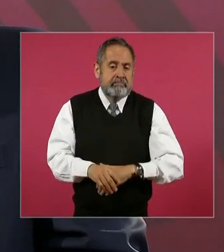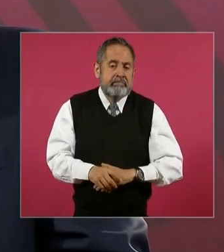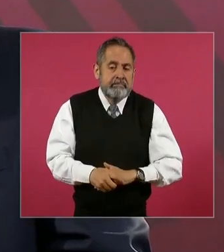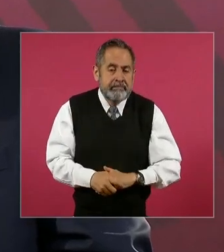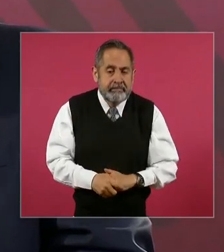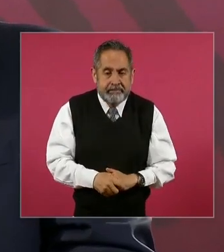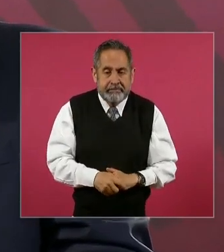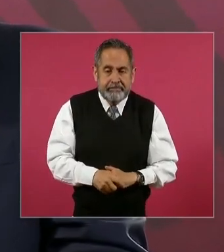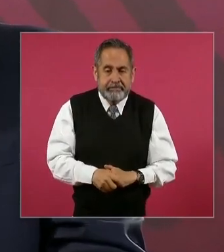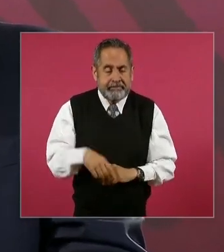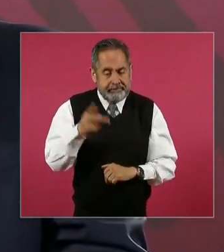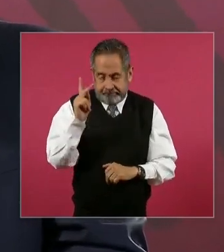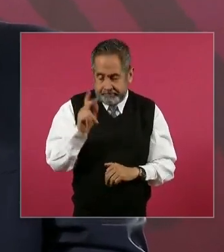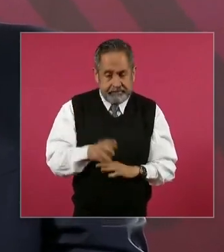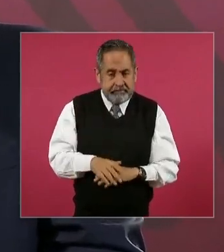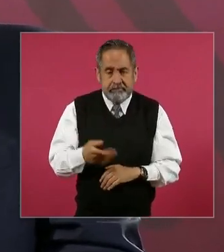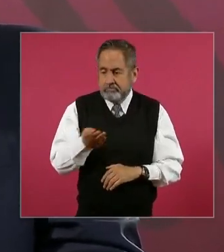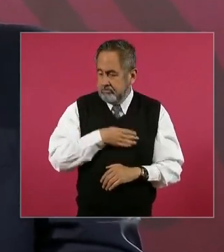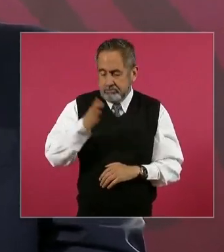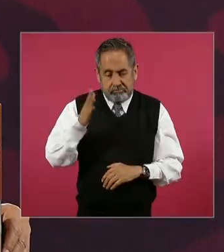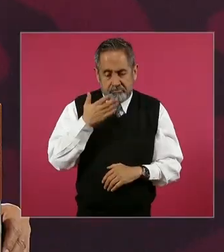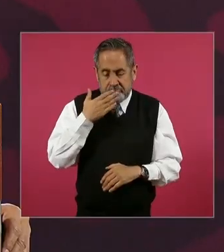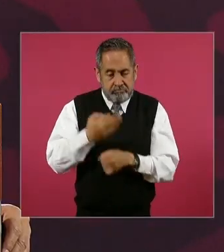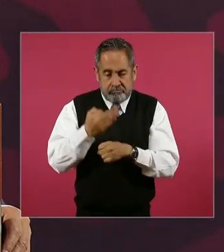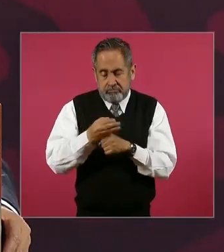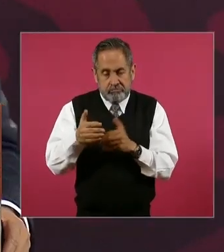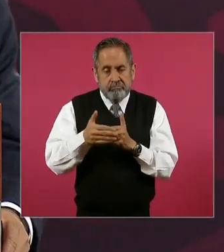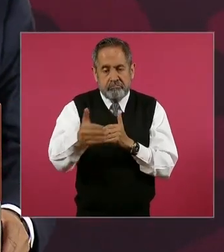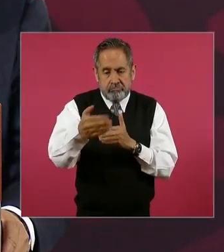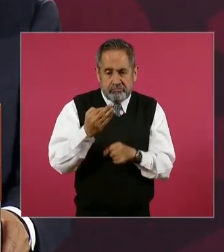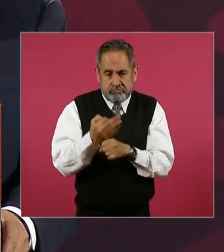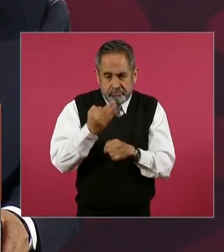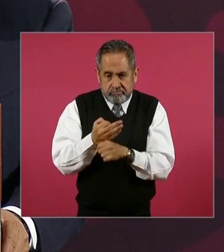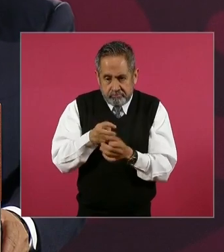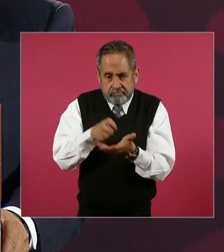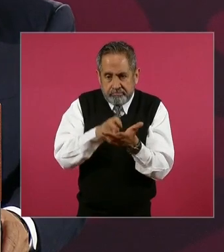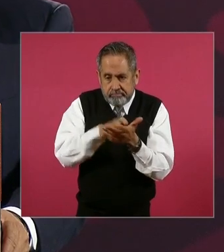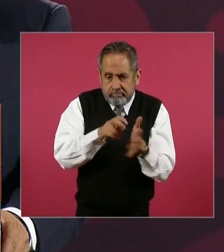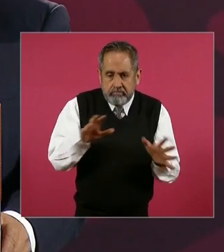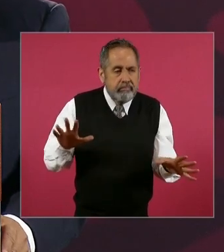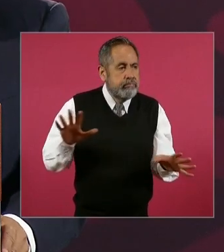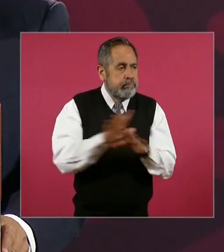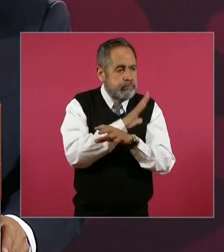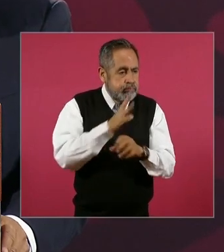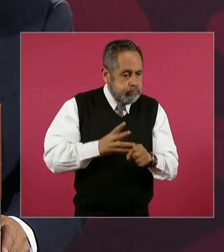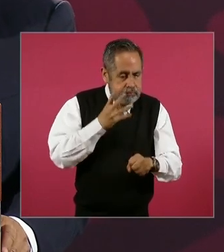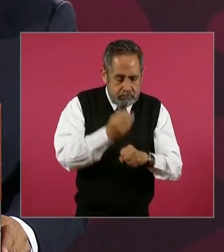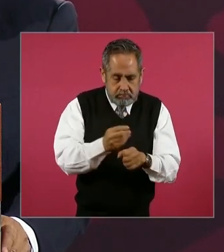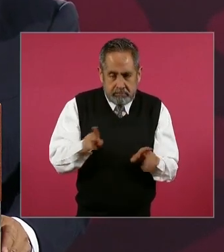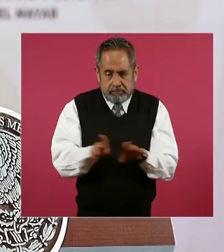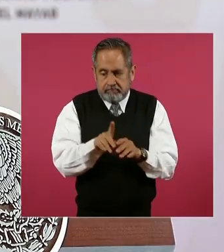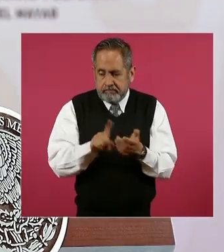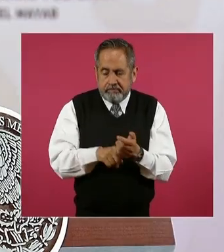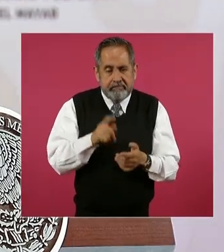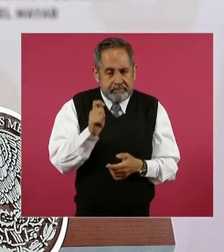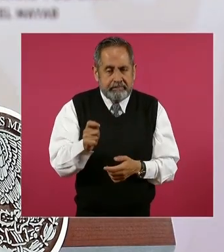consecuencias Pero qué bien que se está atendiendo este asunto